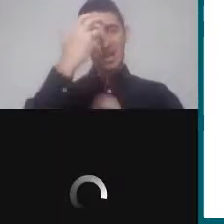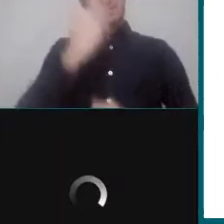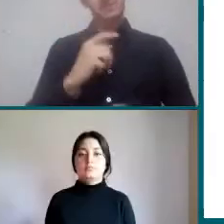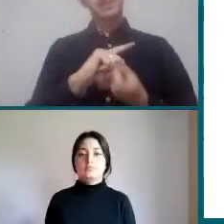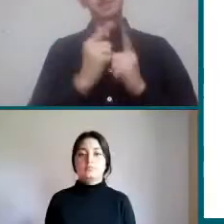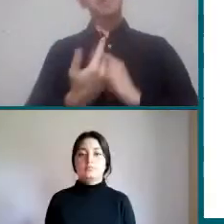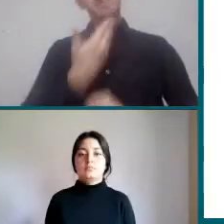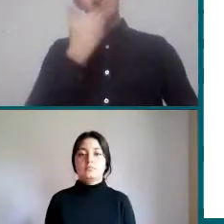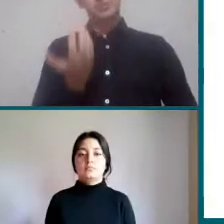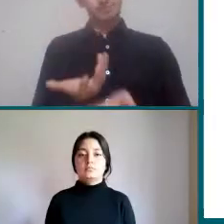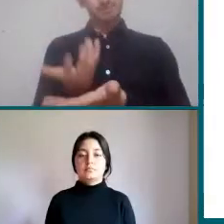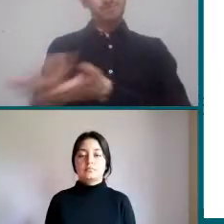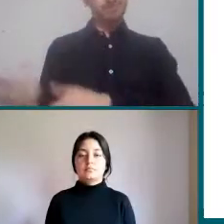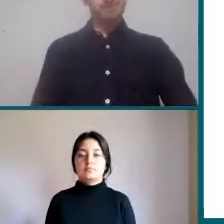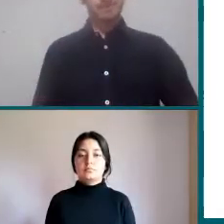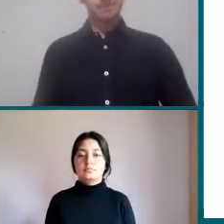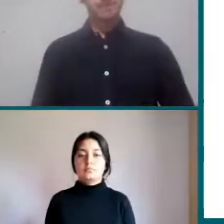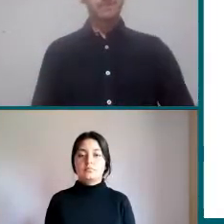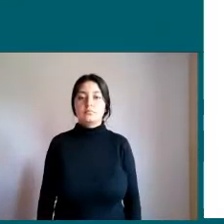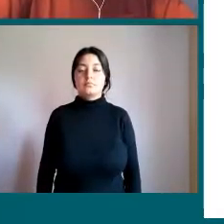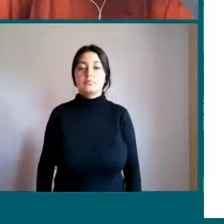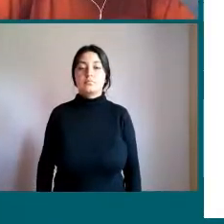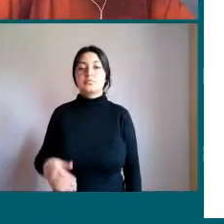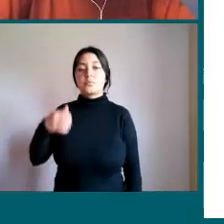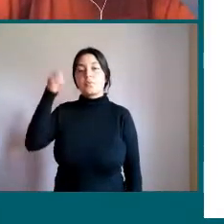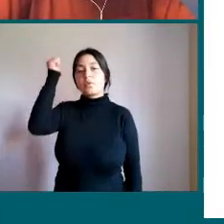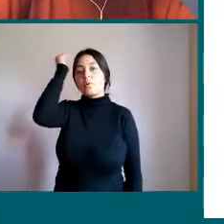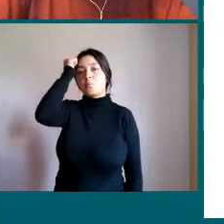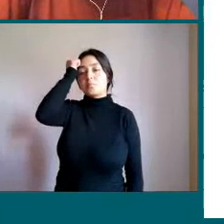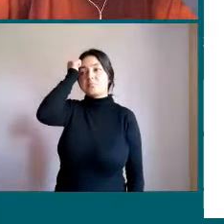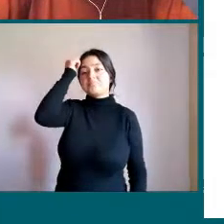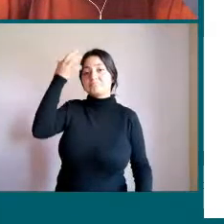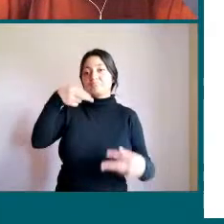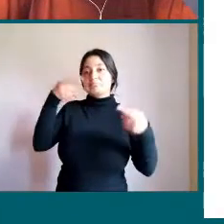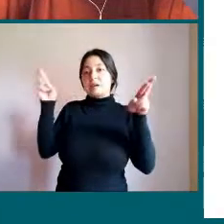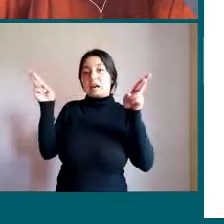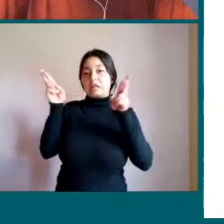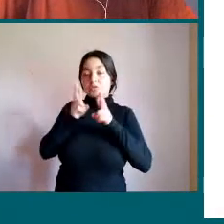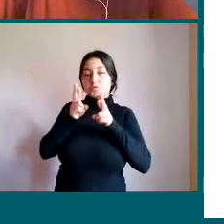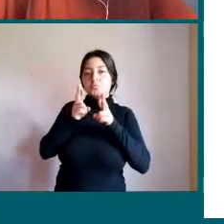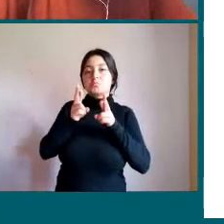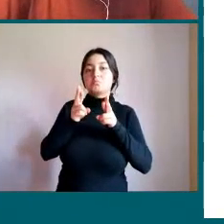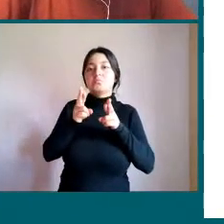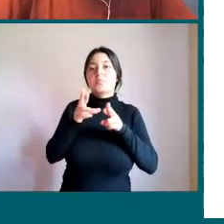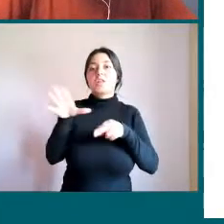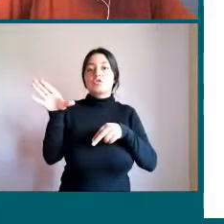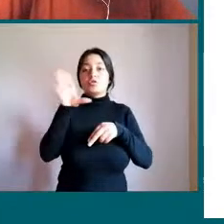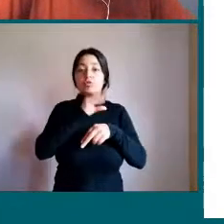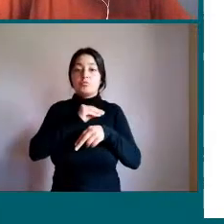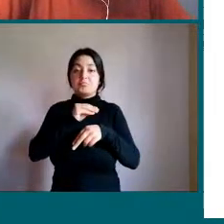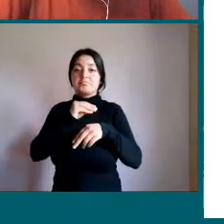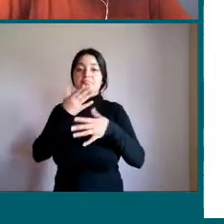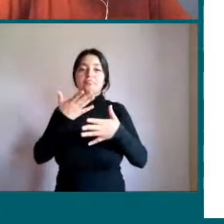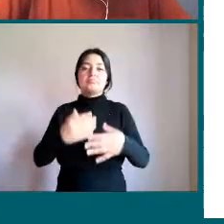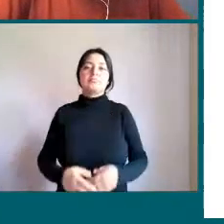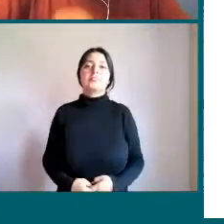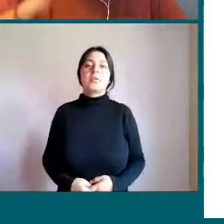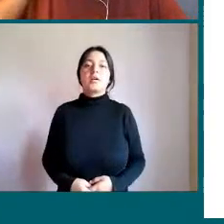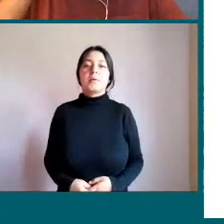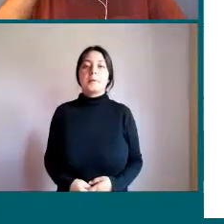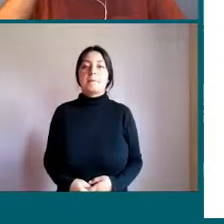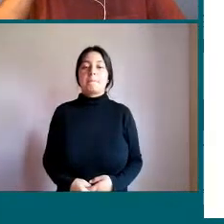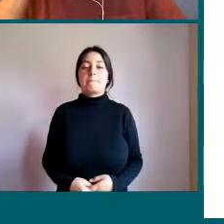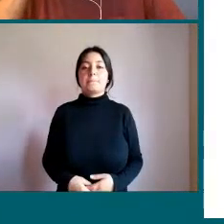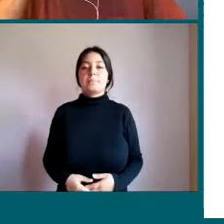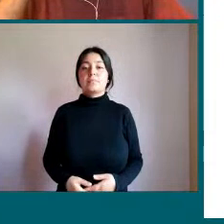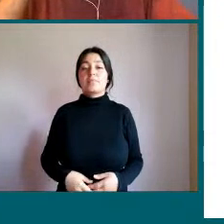diferente. Profesor, uno puede concluir de todo este trabajo y de todo lo que nos acabamos de escuchar con usted, que